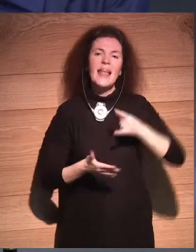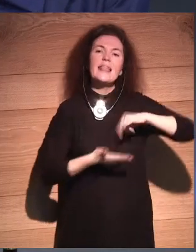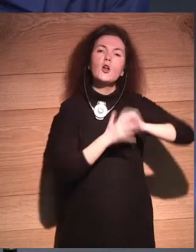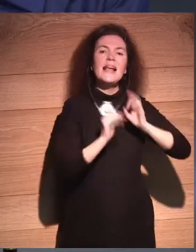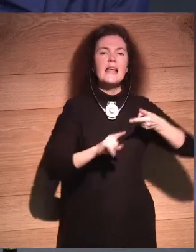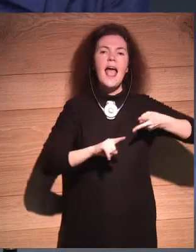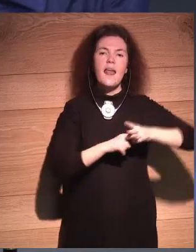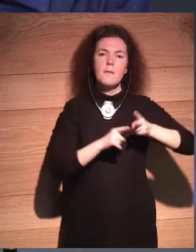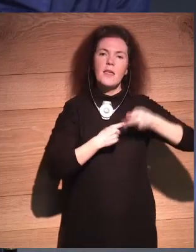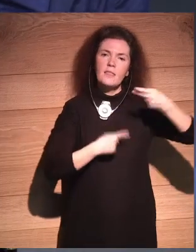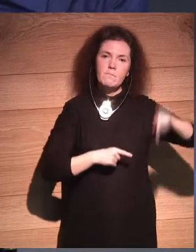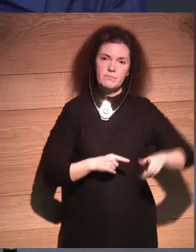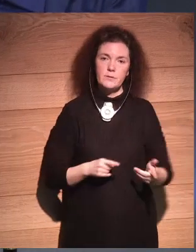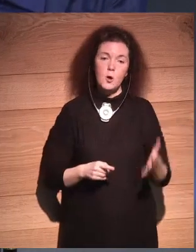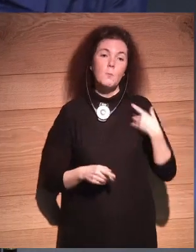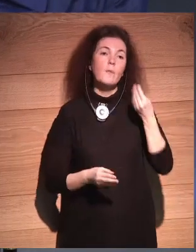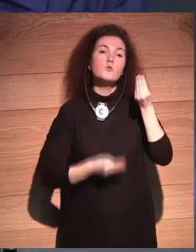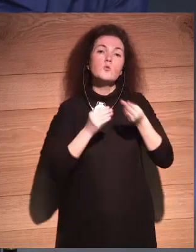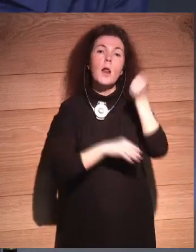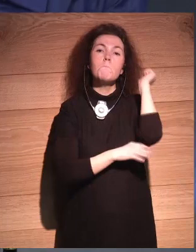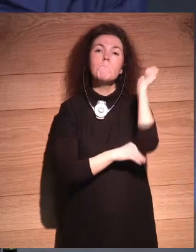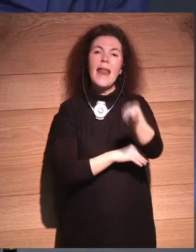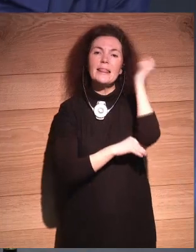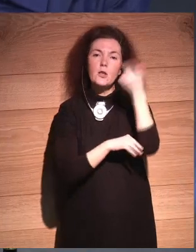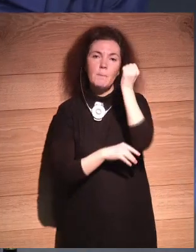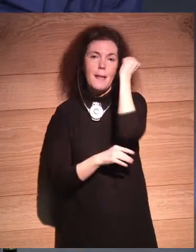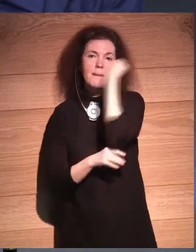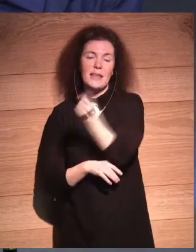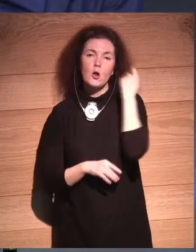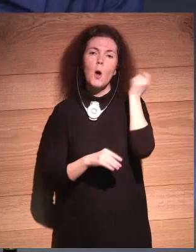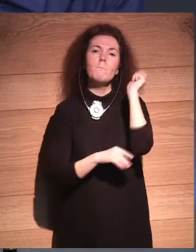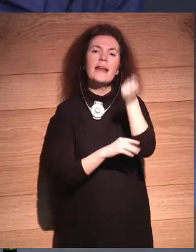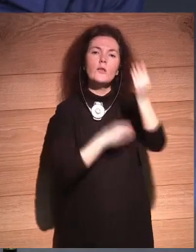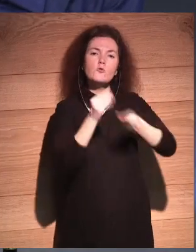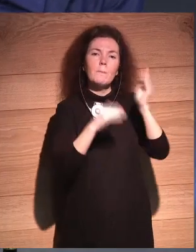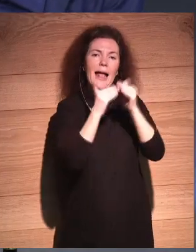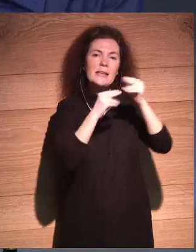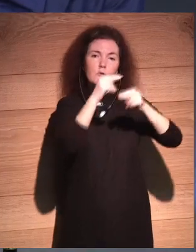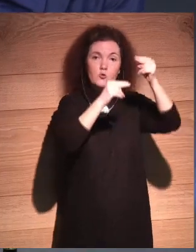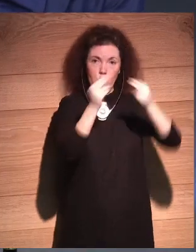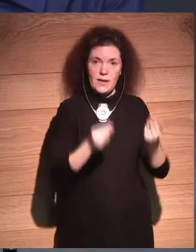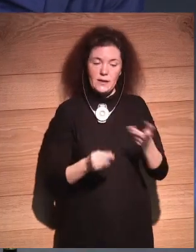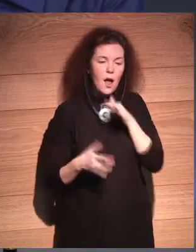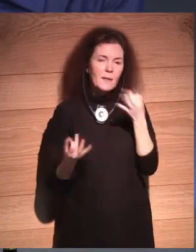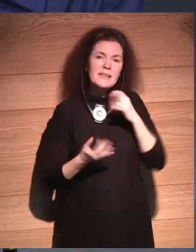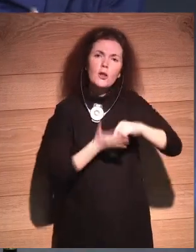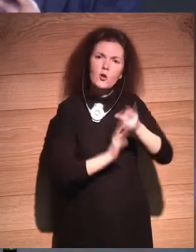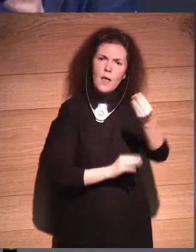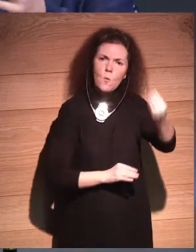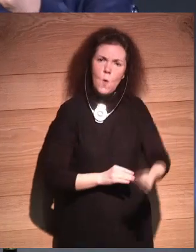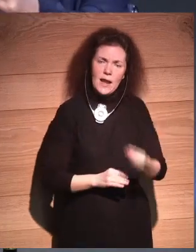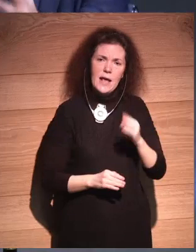tecnología. Podemos utilizar un martillo para matar a alguien o para construir una casa. Entonces lo que tenemos ahora es que tenemos unas tecnologías muy